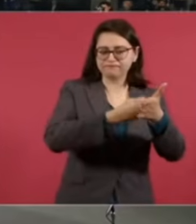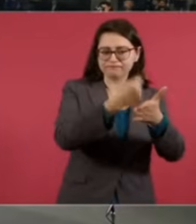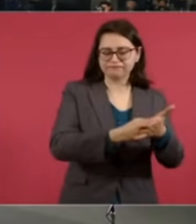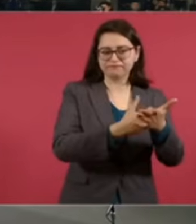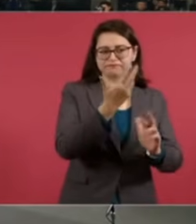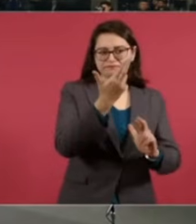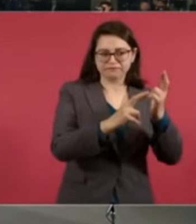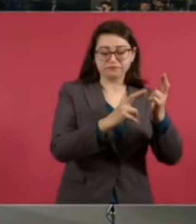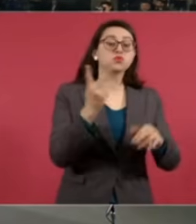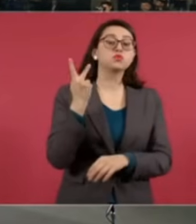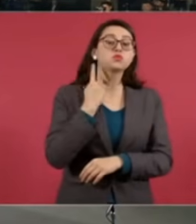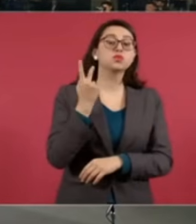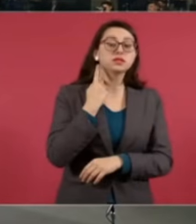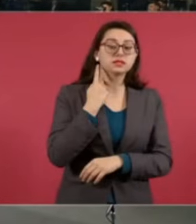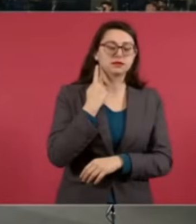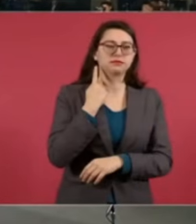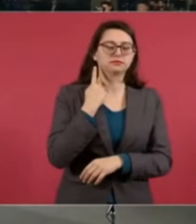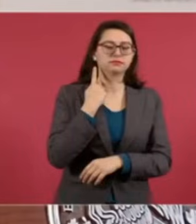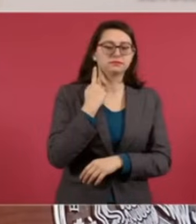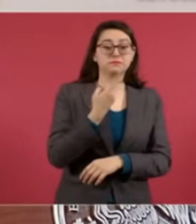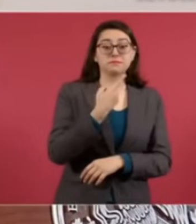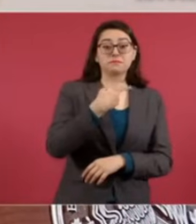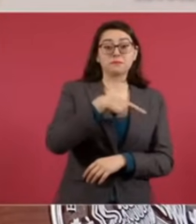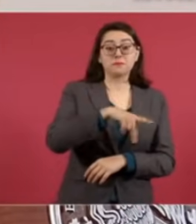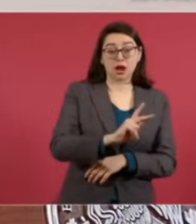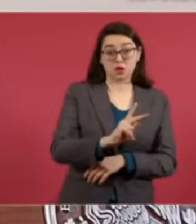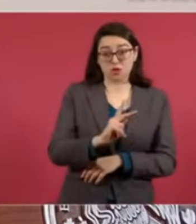La revolución social es del sur